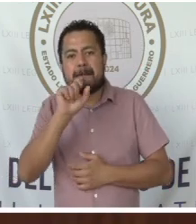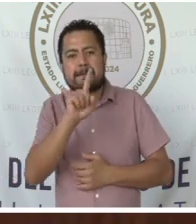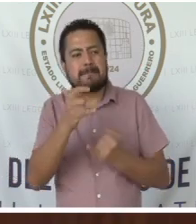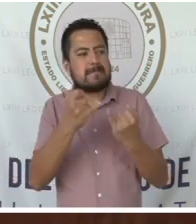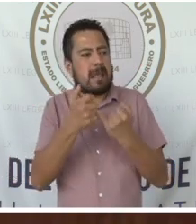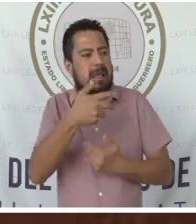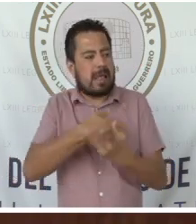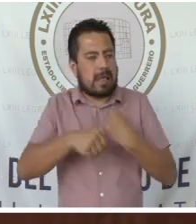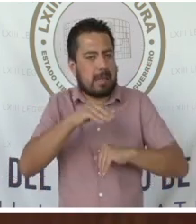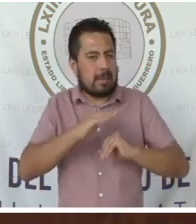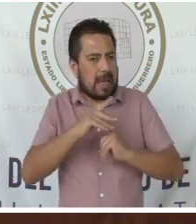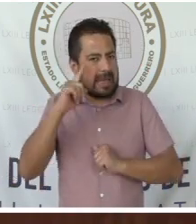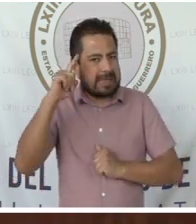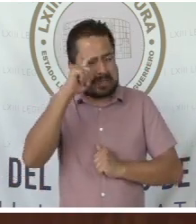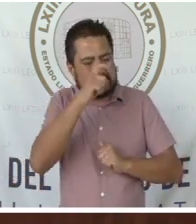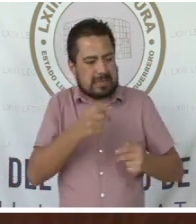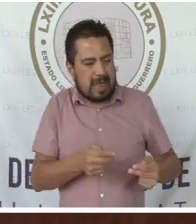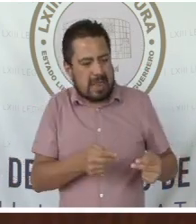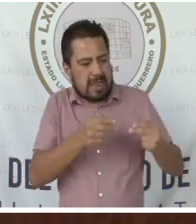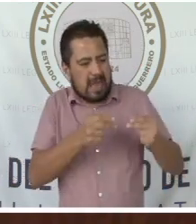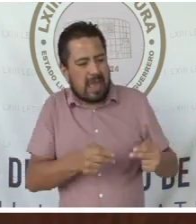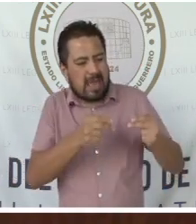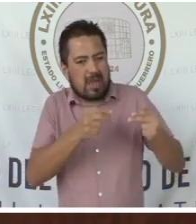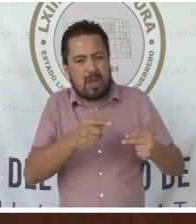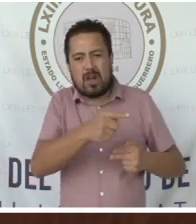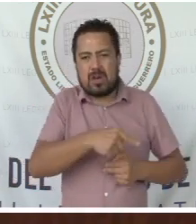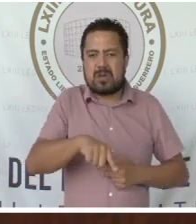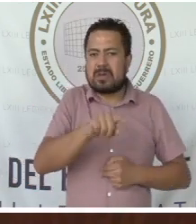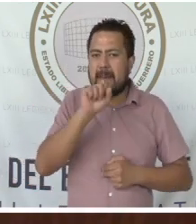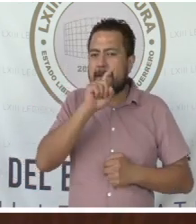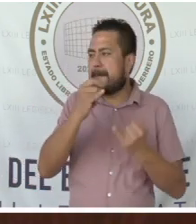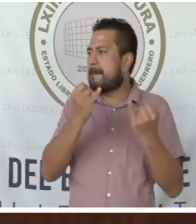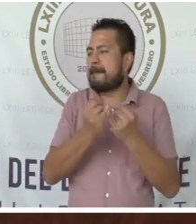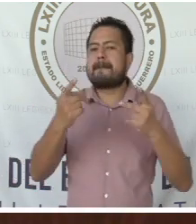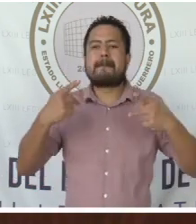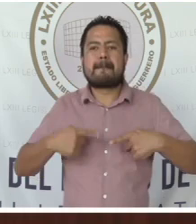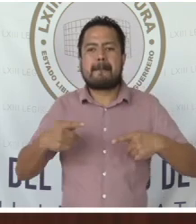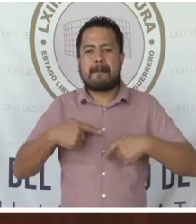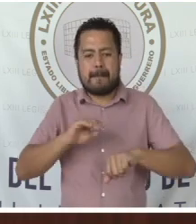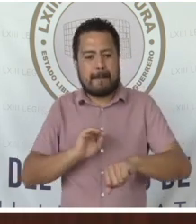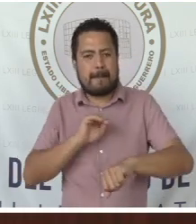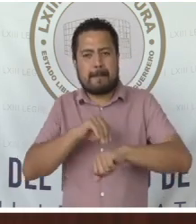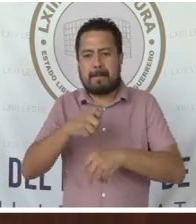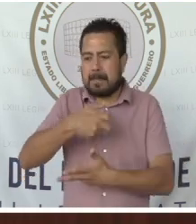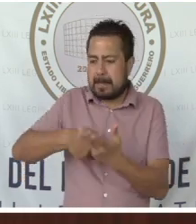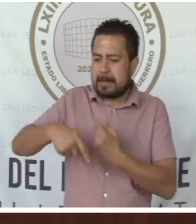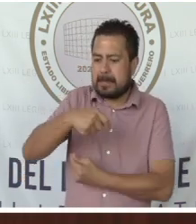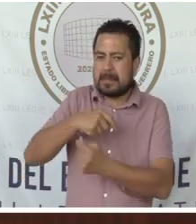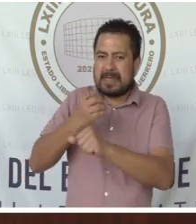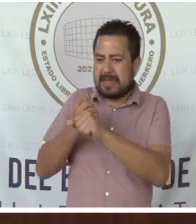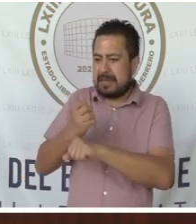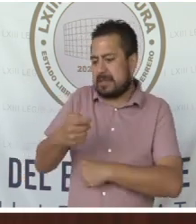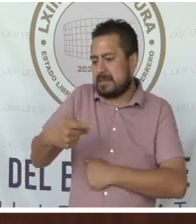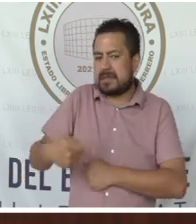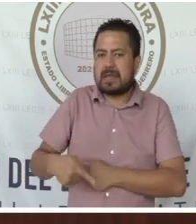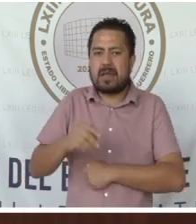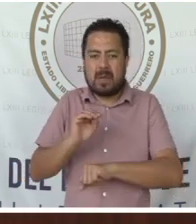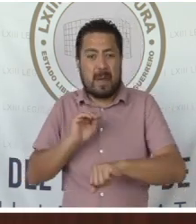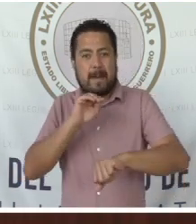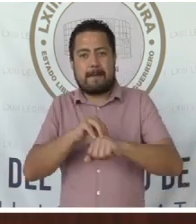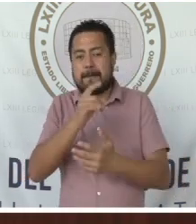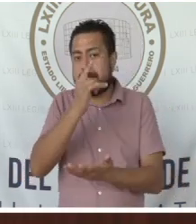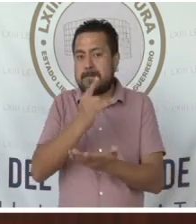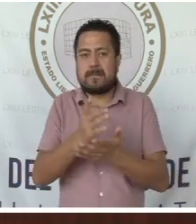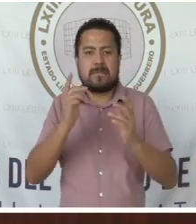directa a los comerciantes, pequeños y medianos empresarios y todo aquel inversionista que genera economía en nuestros estados, causando no solo